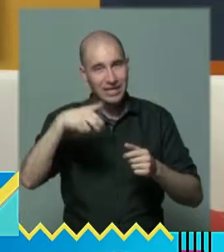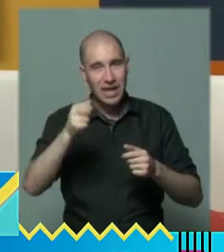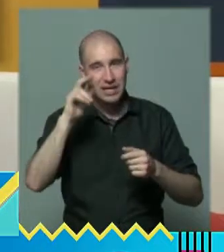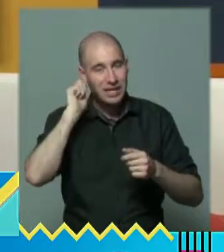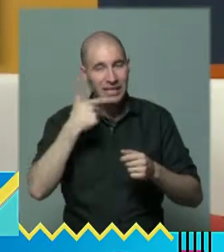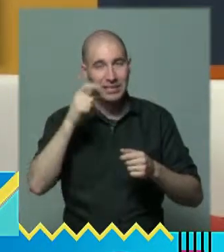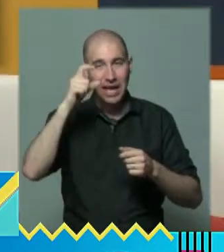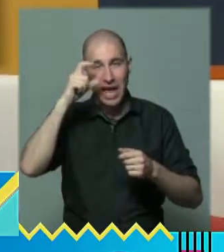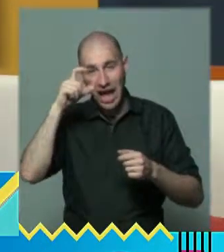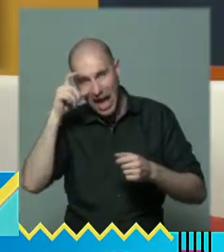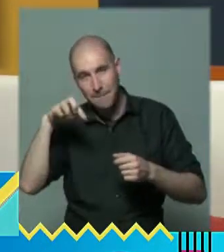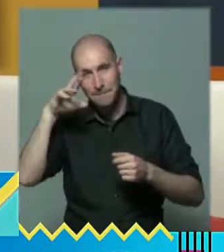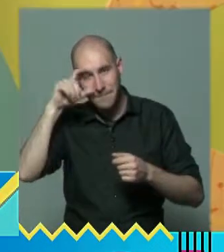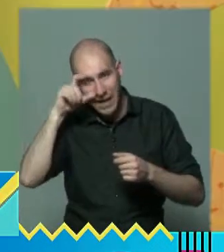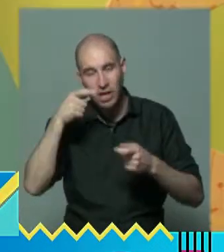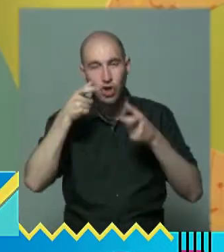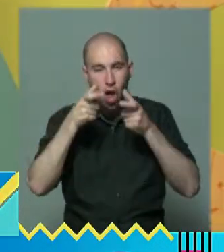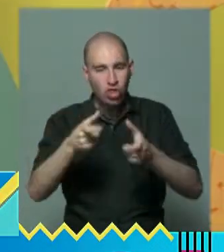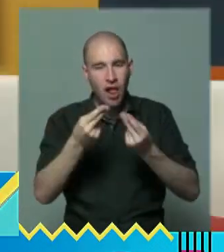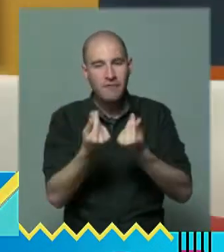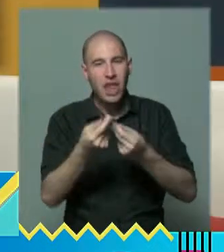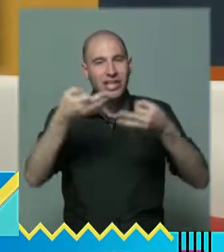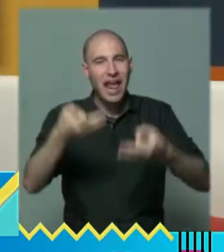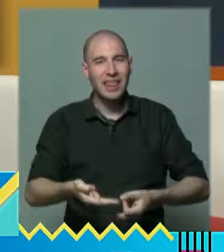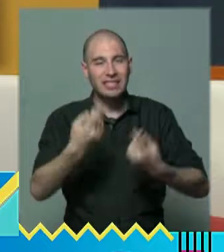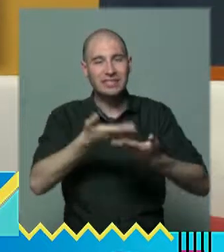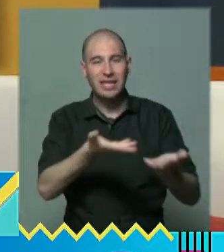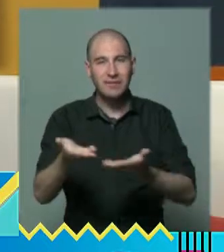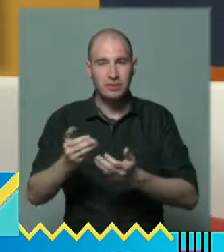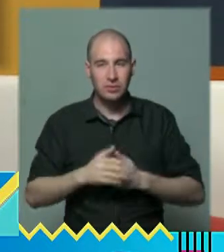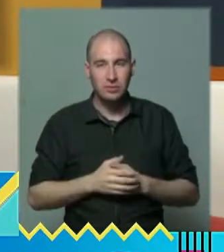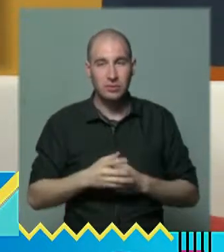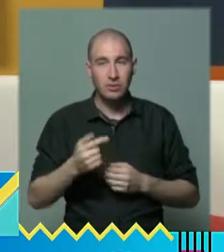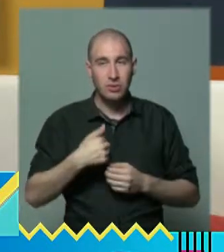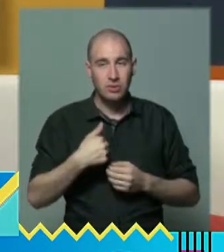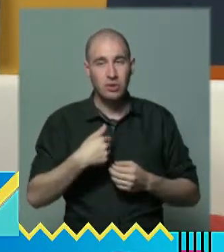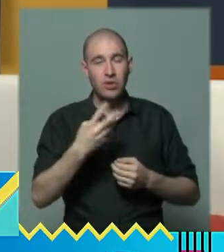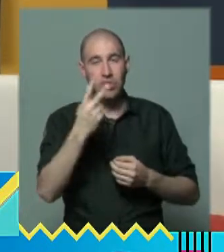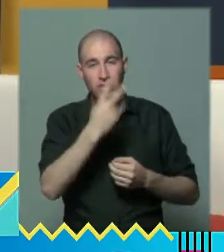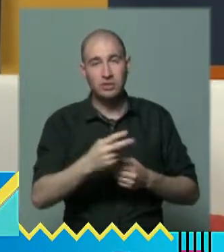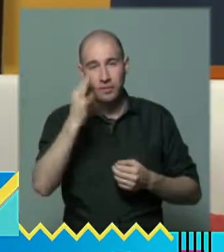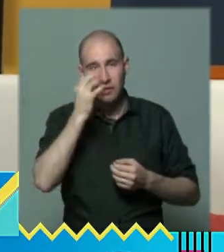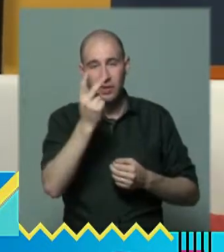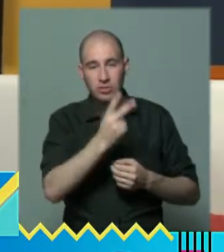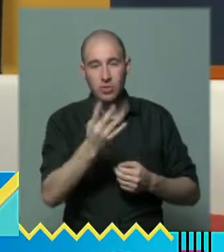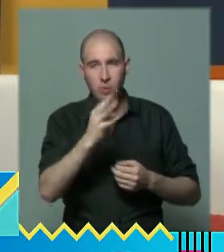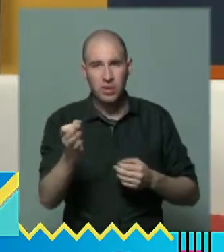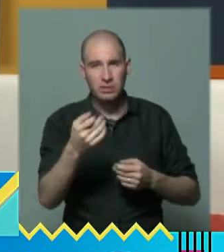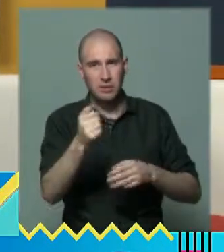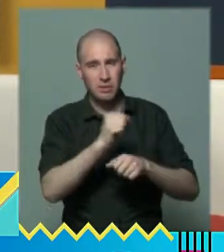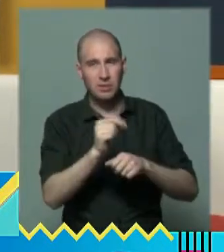el EPRE, tienen que controlar el valor, la calidad de los productos. Yo recibo 220, 240 de tensión,